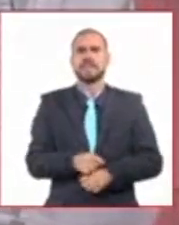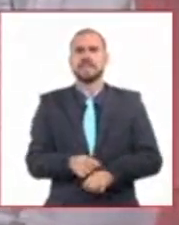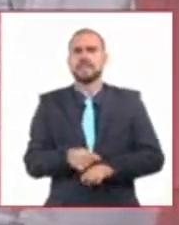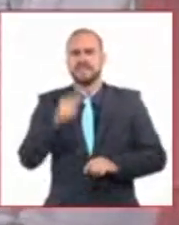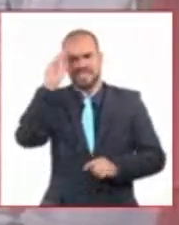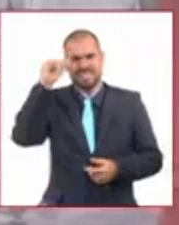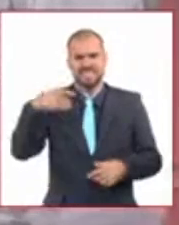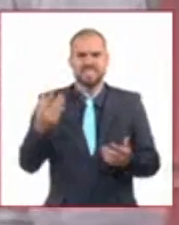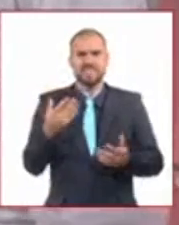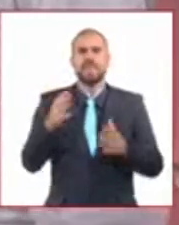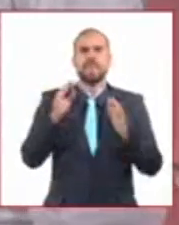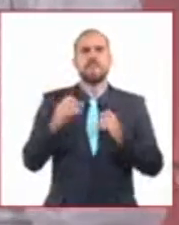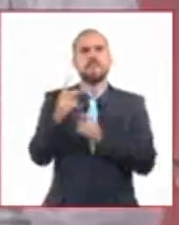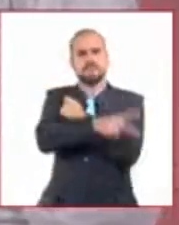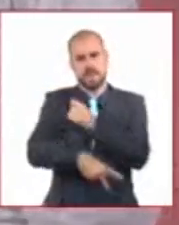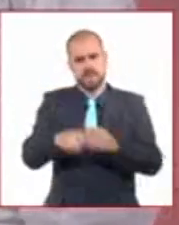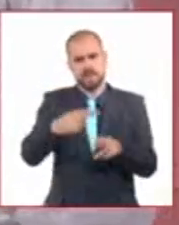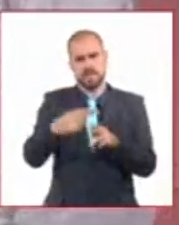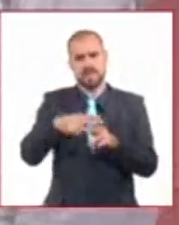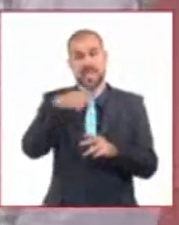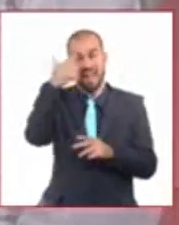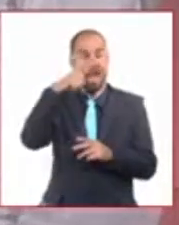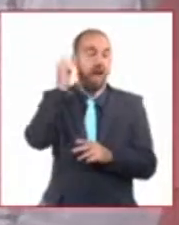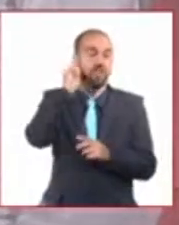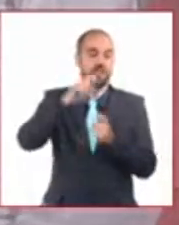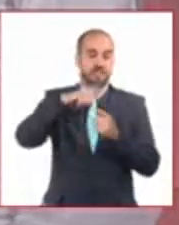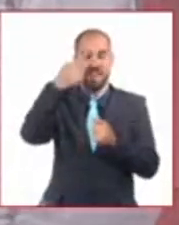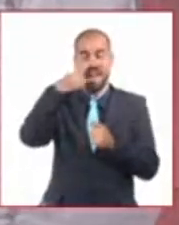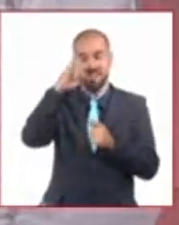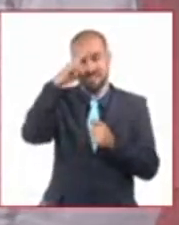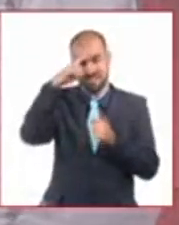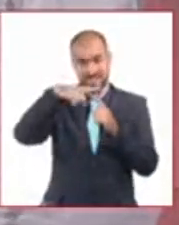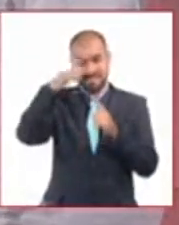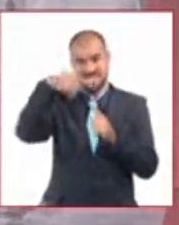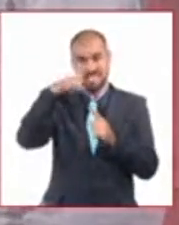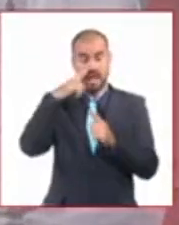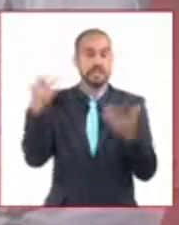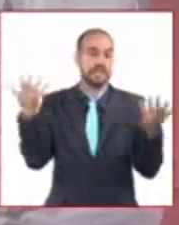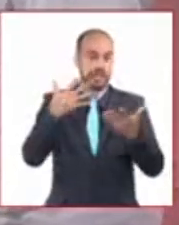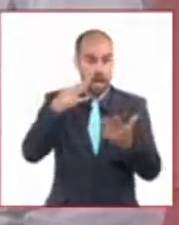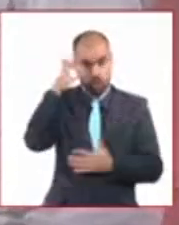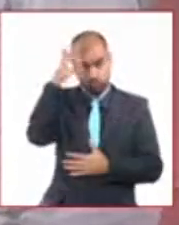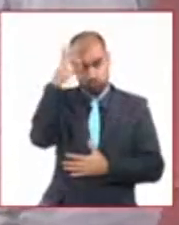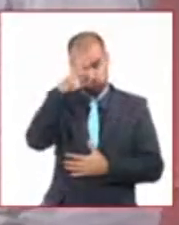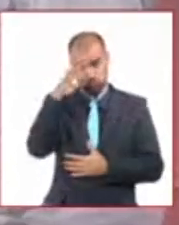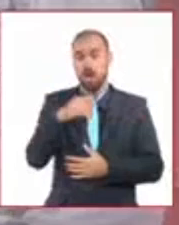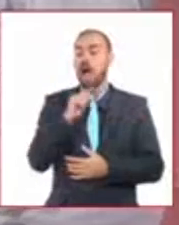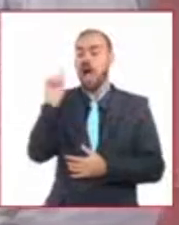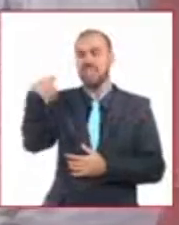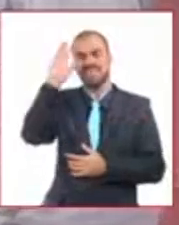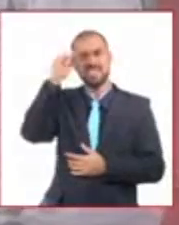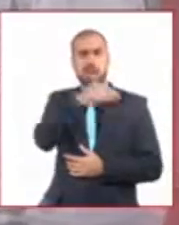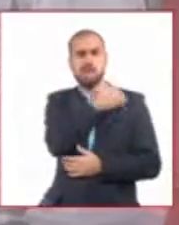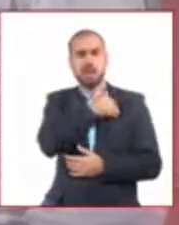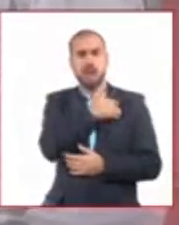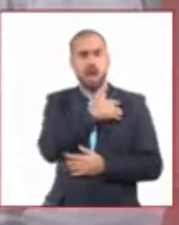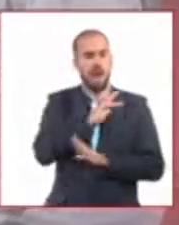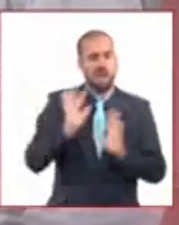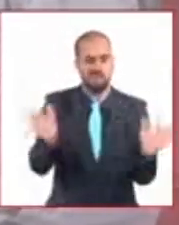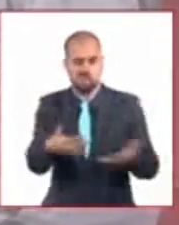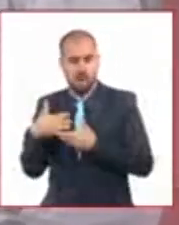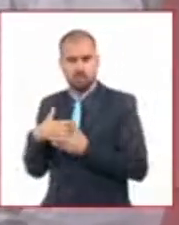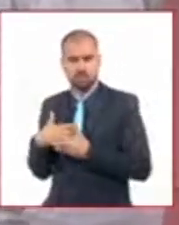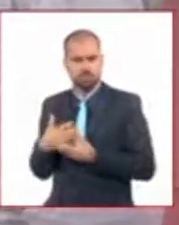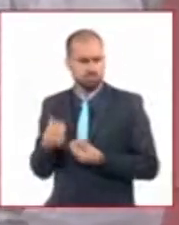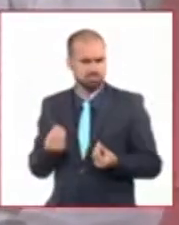con todo lo que se sabe hoy en día los constantes roces diplomáticos por temas